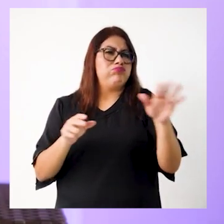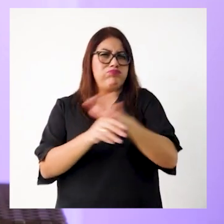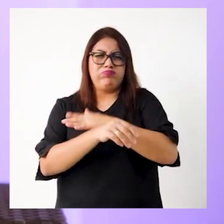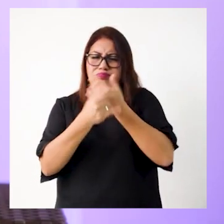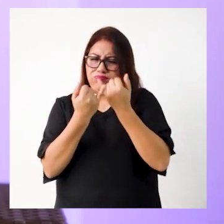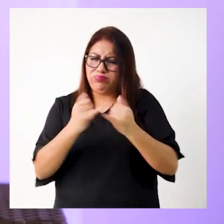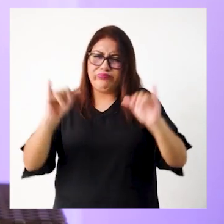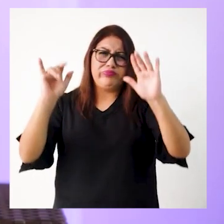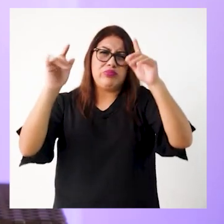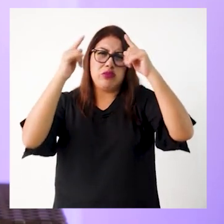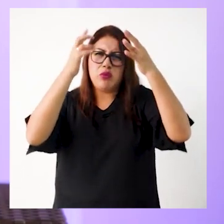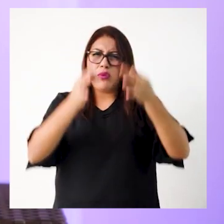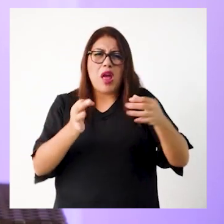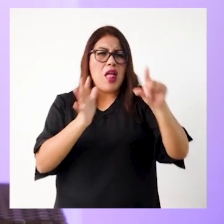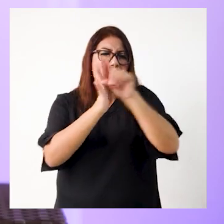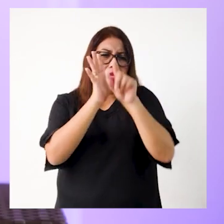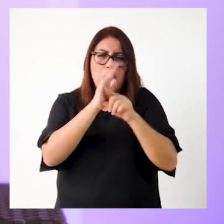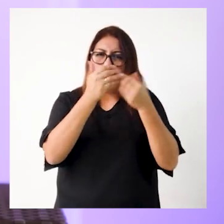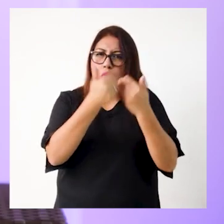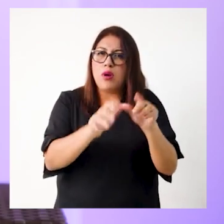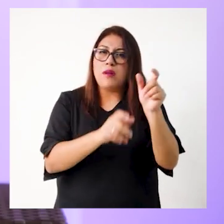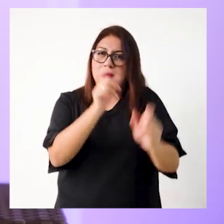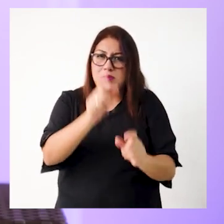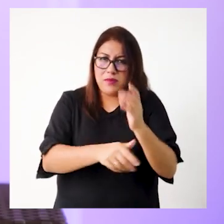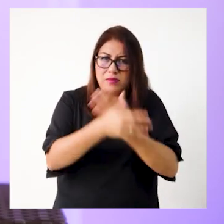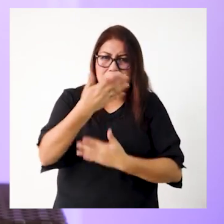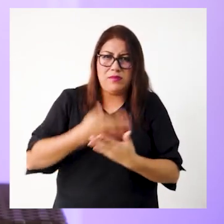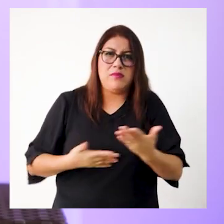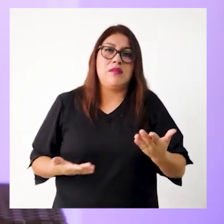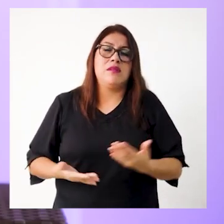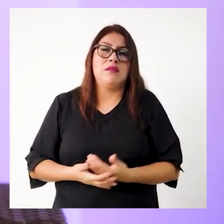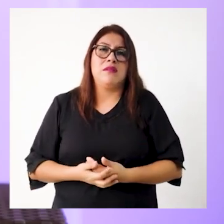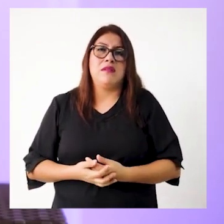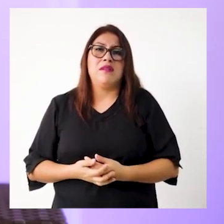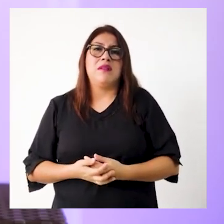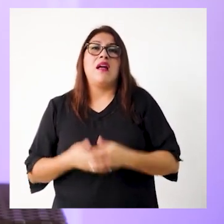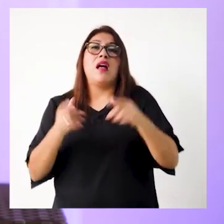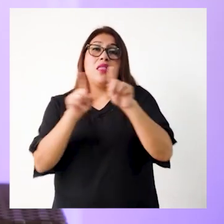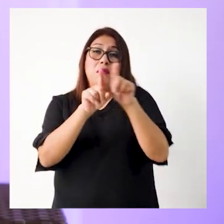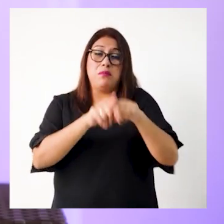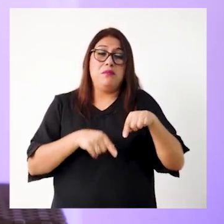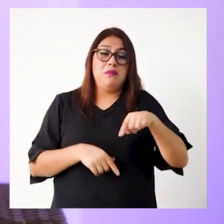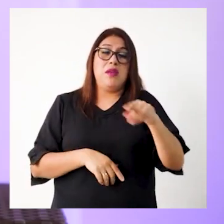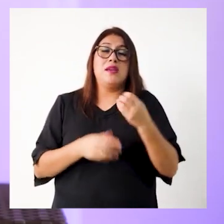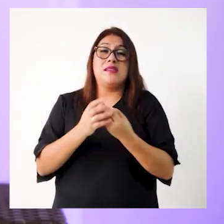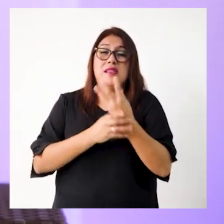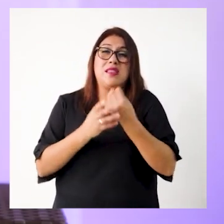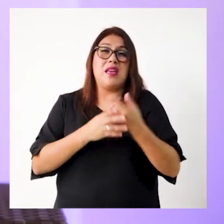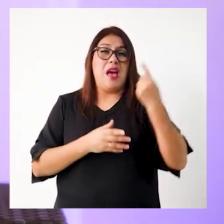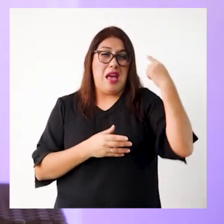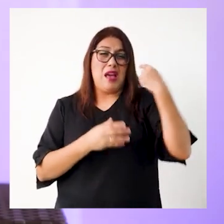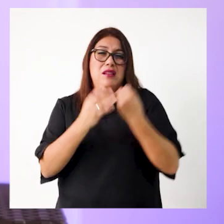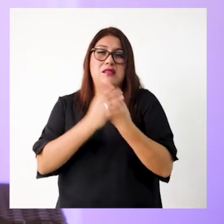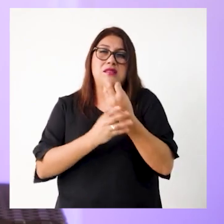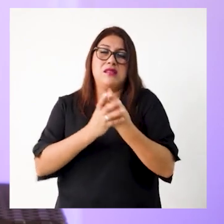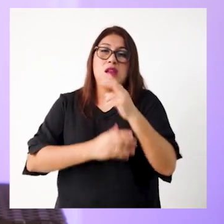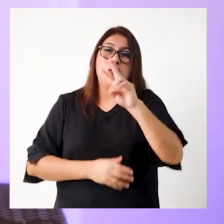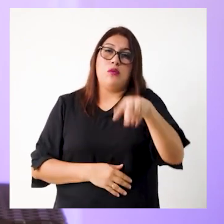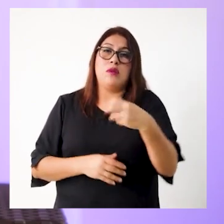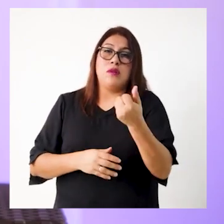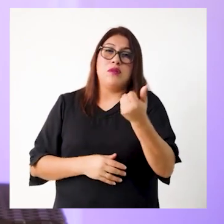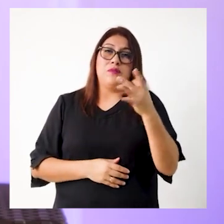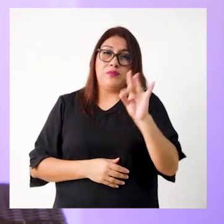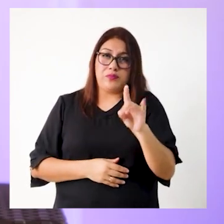plena capacidad jurídica de la persona con discapacidad. No obstante ello, en septiembre del 2018 se da el